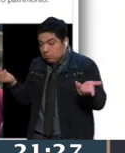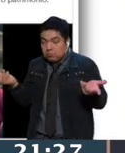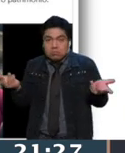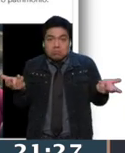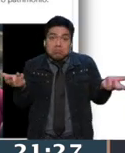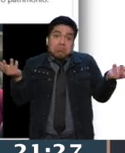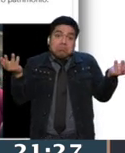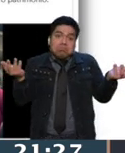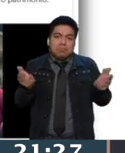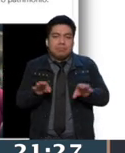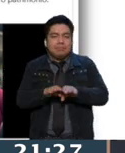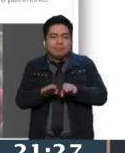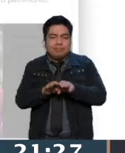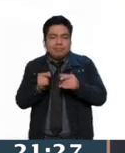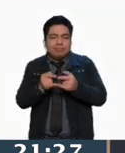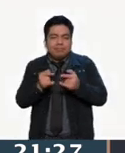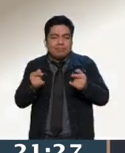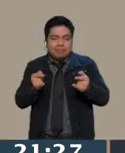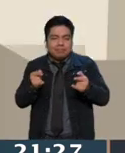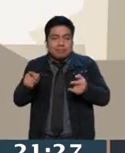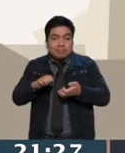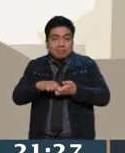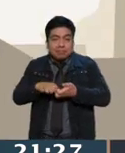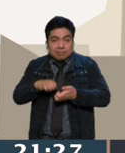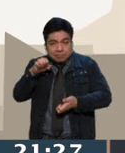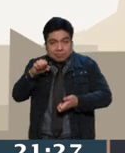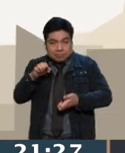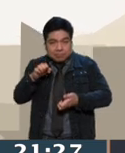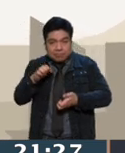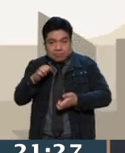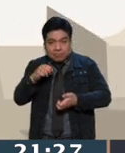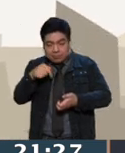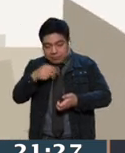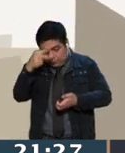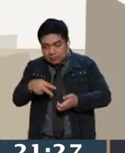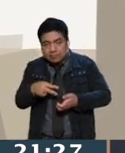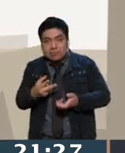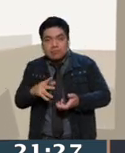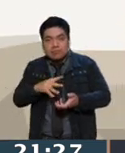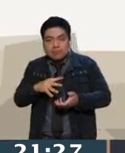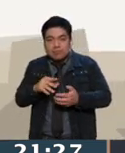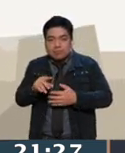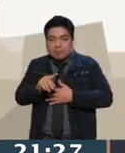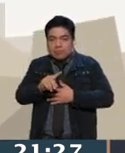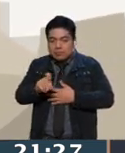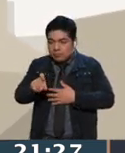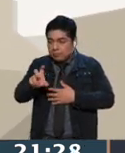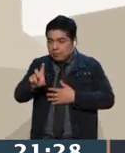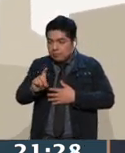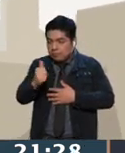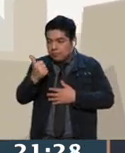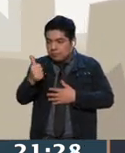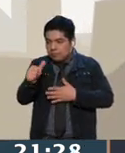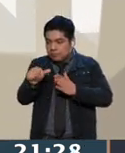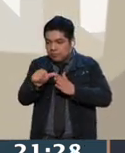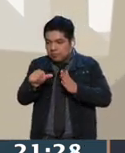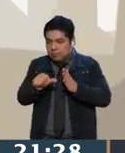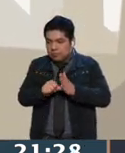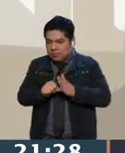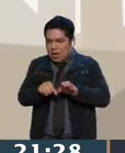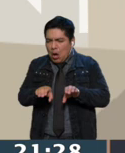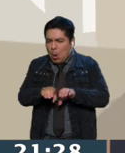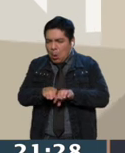la anécdota, pues resulta que la Constitución Política de los Estados Unidos Mexicanos tiene 136 artículos. ¿Cómo se va